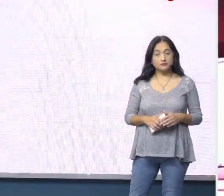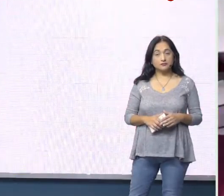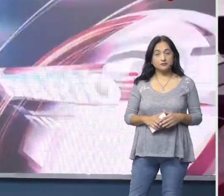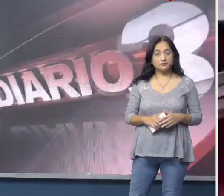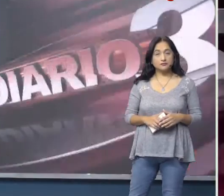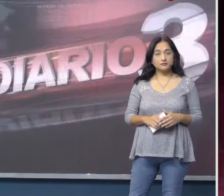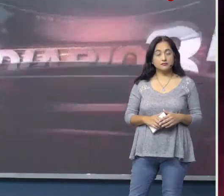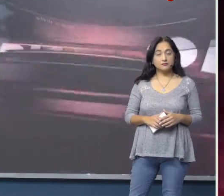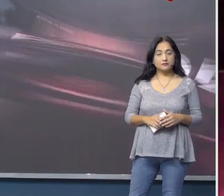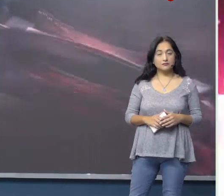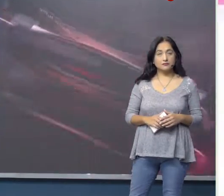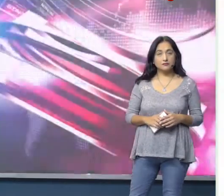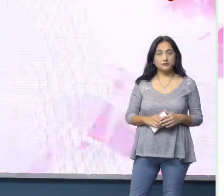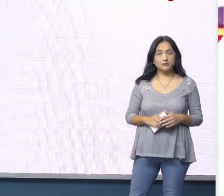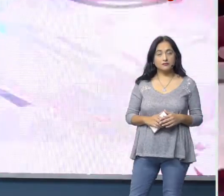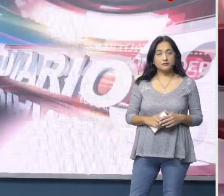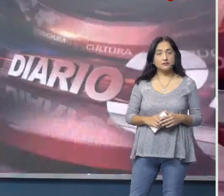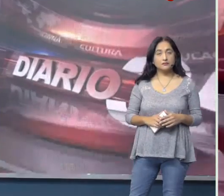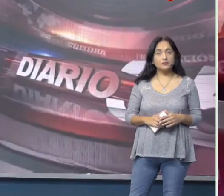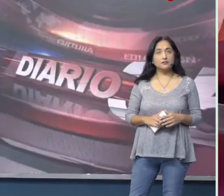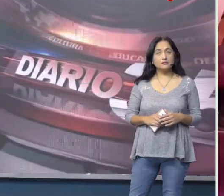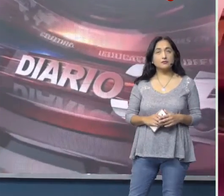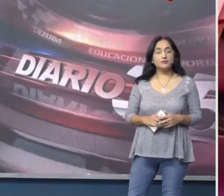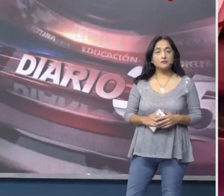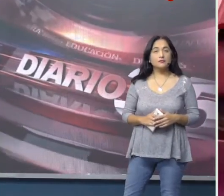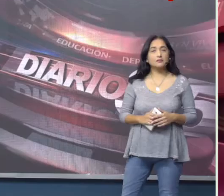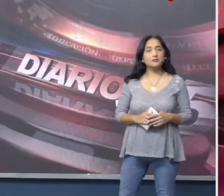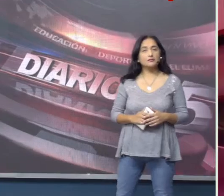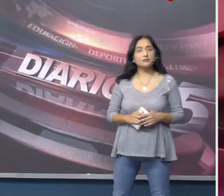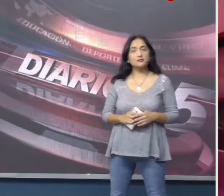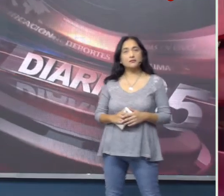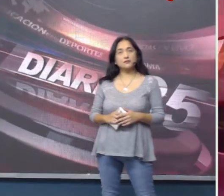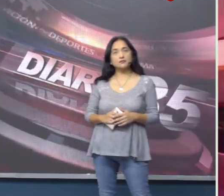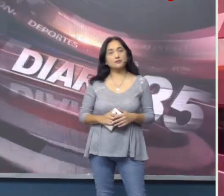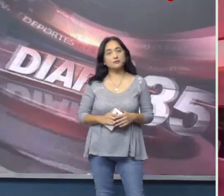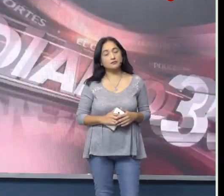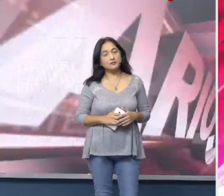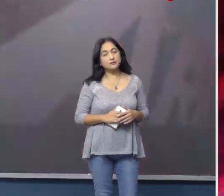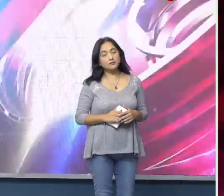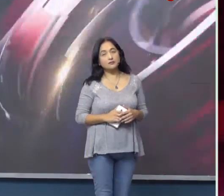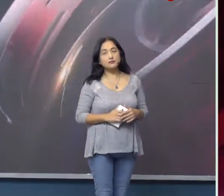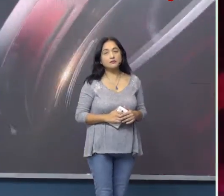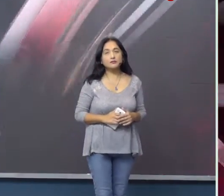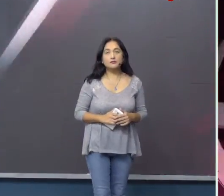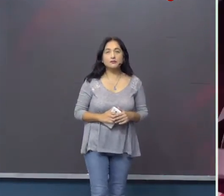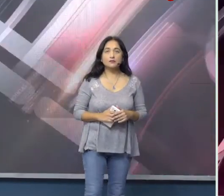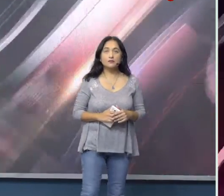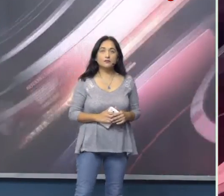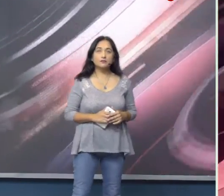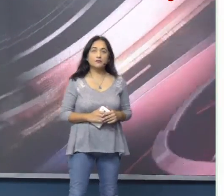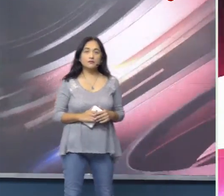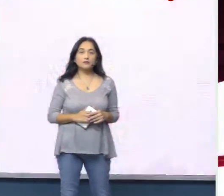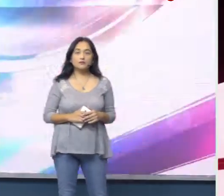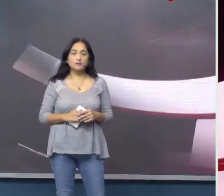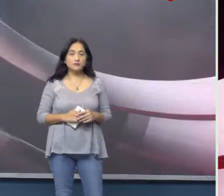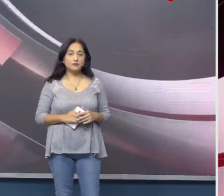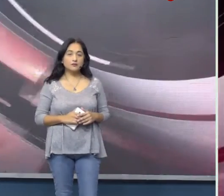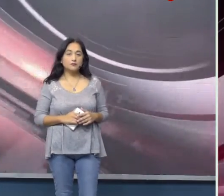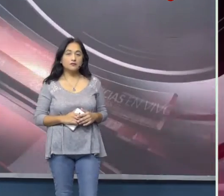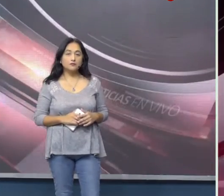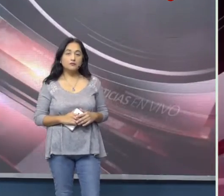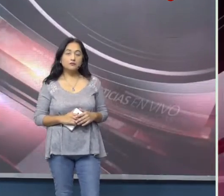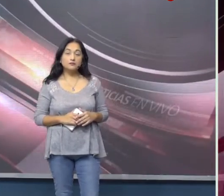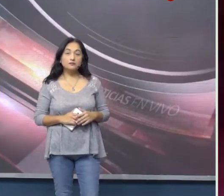nacional que se iba a evaluar el retorno a la actividad presencial en todas las escuelas